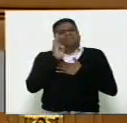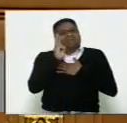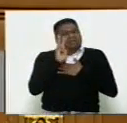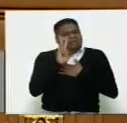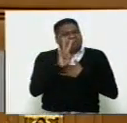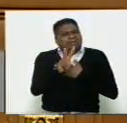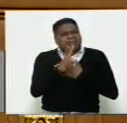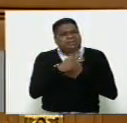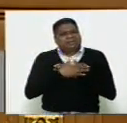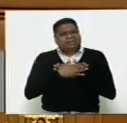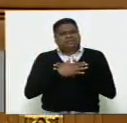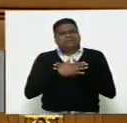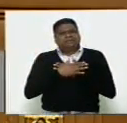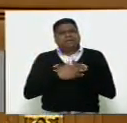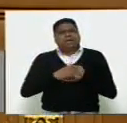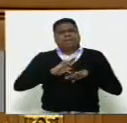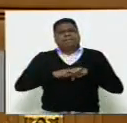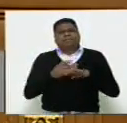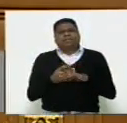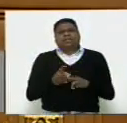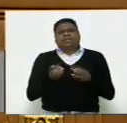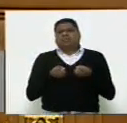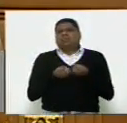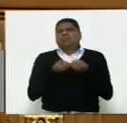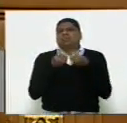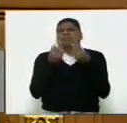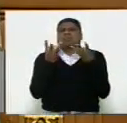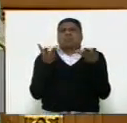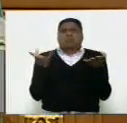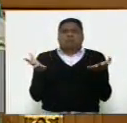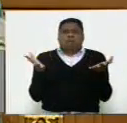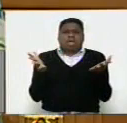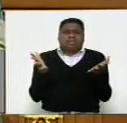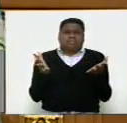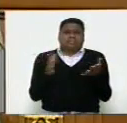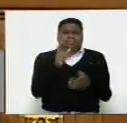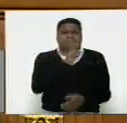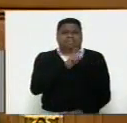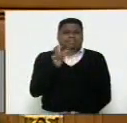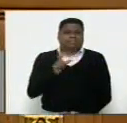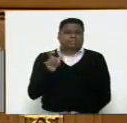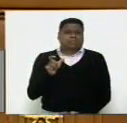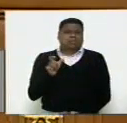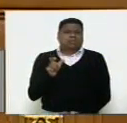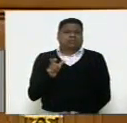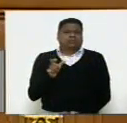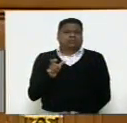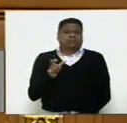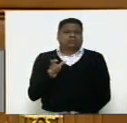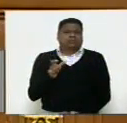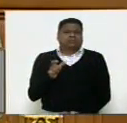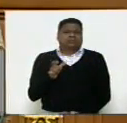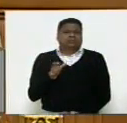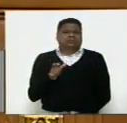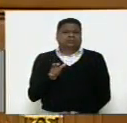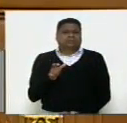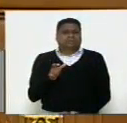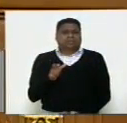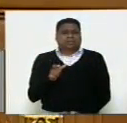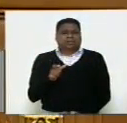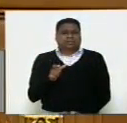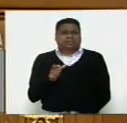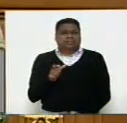porque cuántas de mis compañeras han luchado durante años,